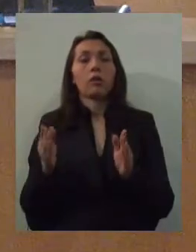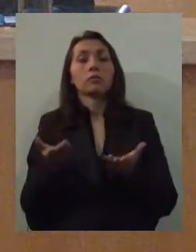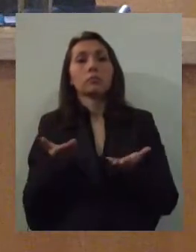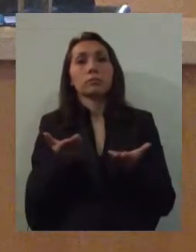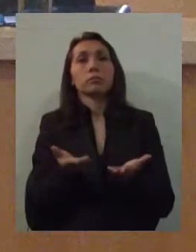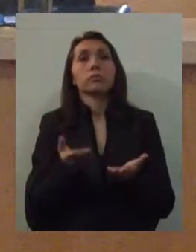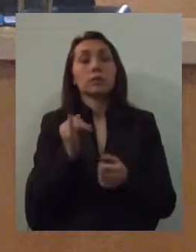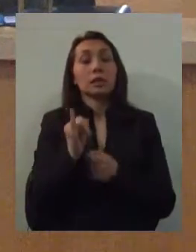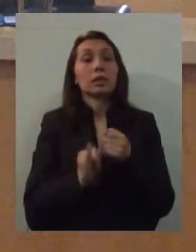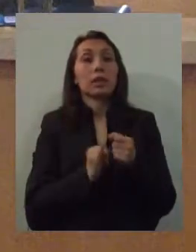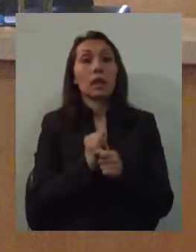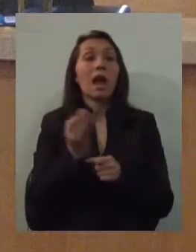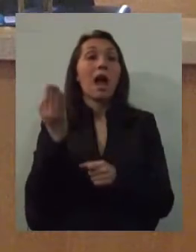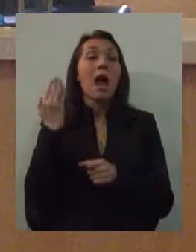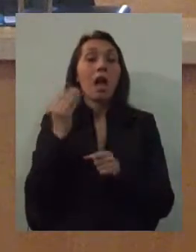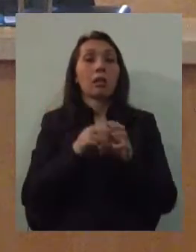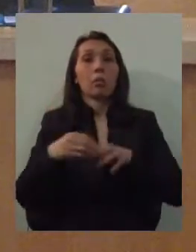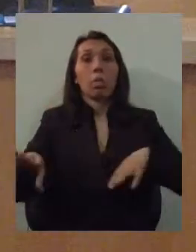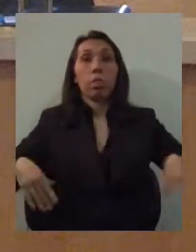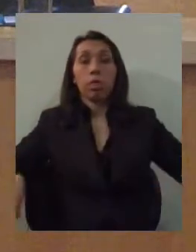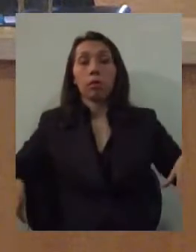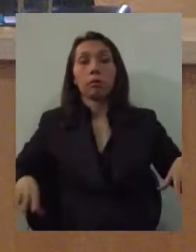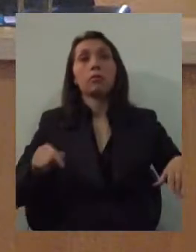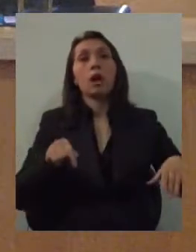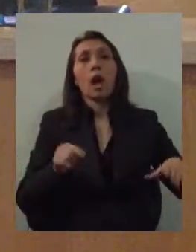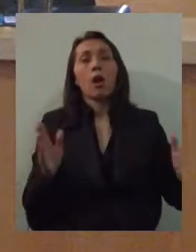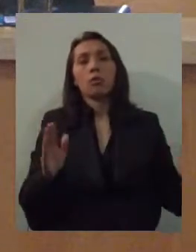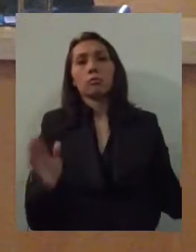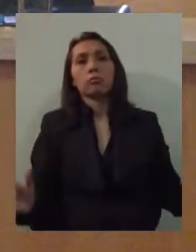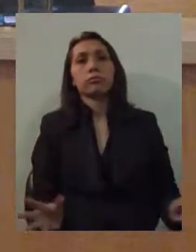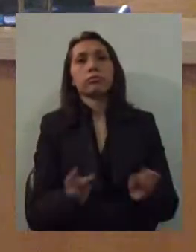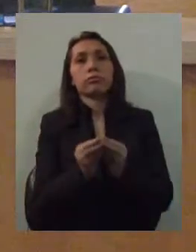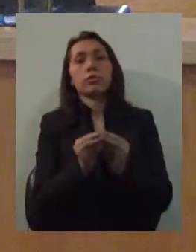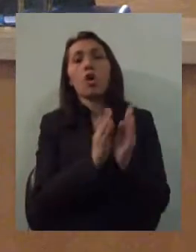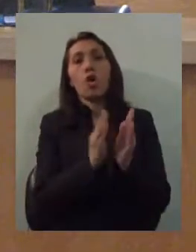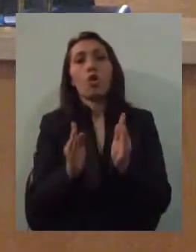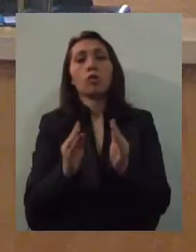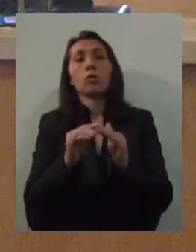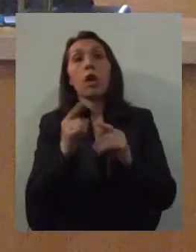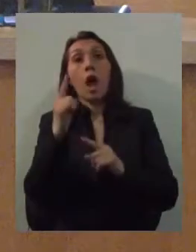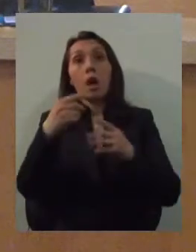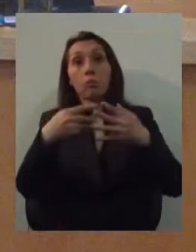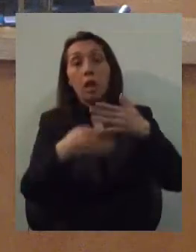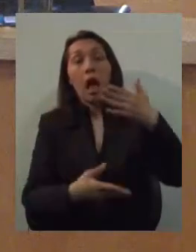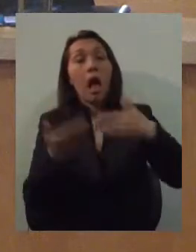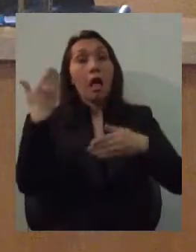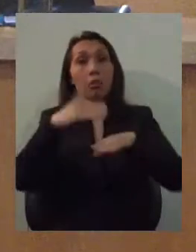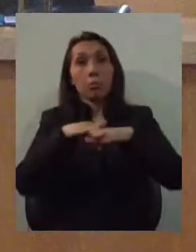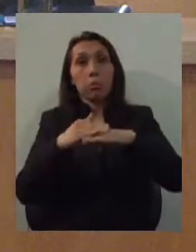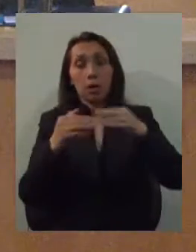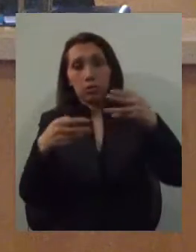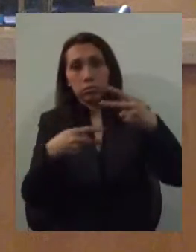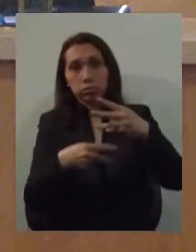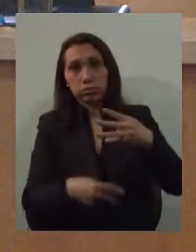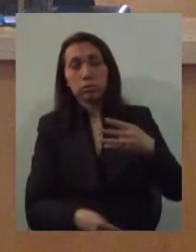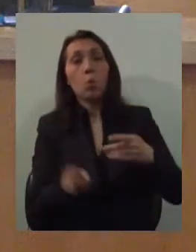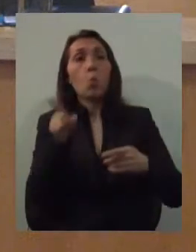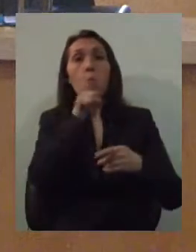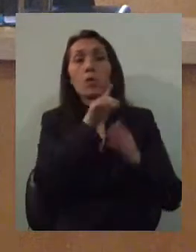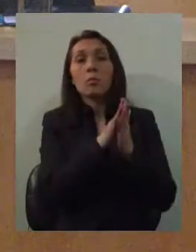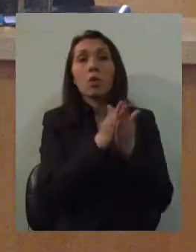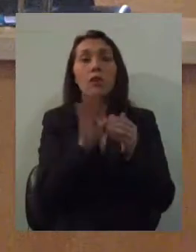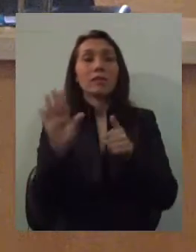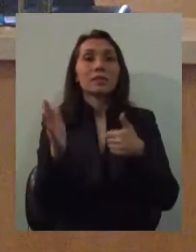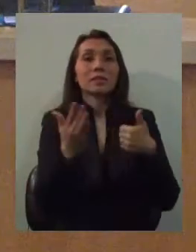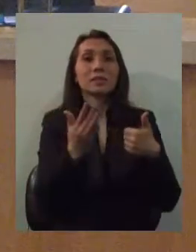disposiciones de internacional privado que antes estaban dispersas del Código Civil e inclusive se llenaron lagunas en el último libro, el libro